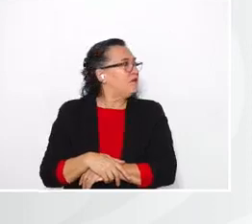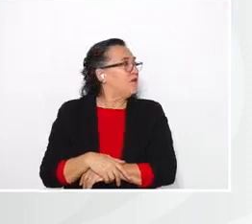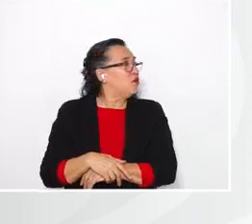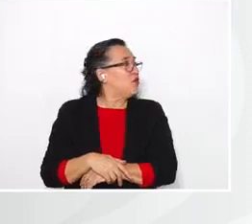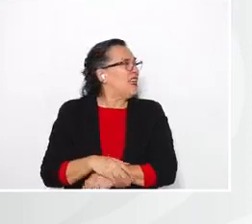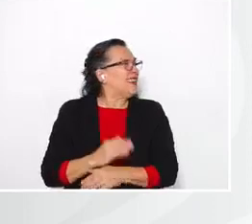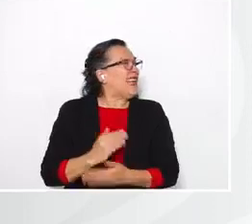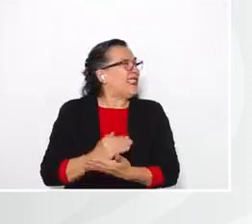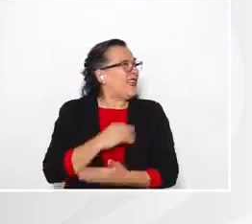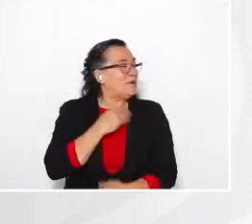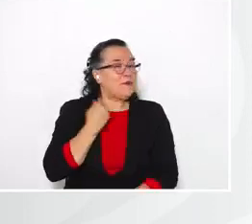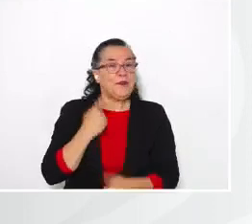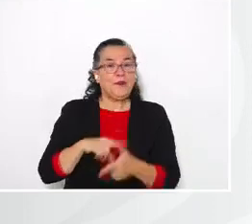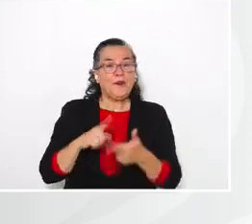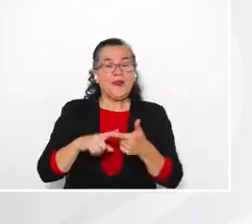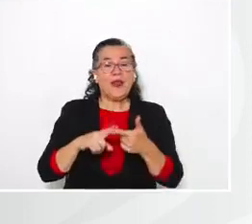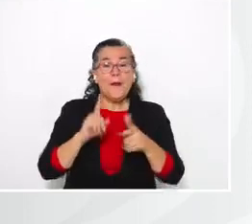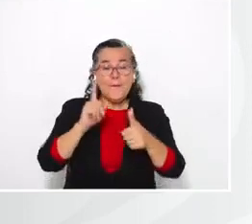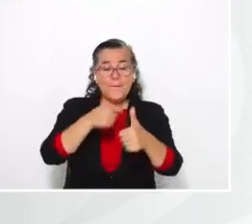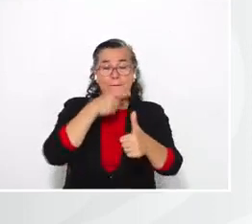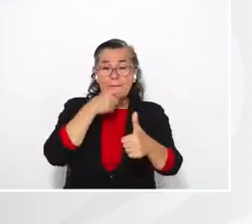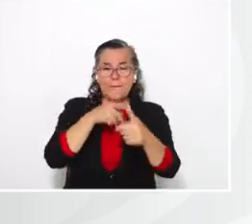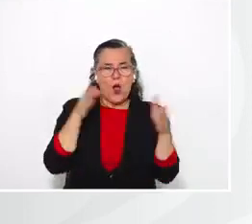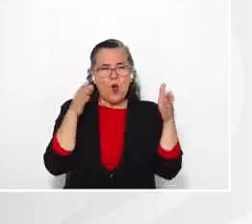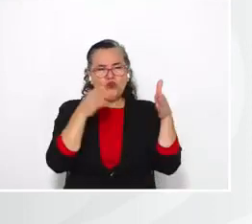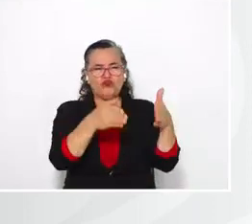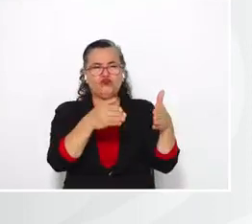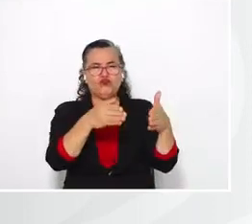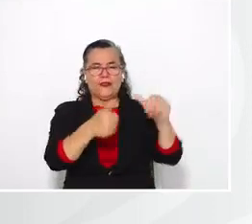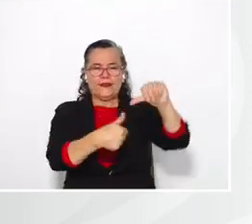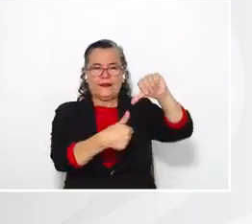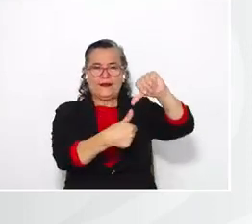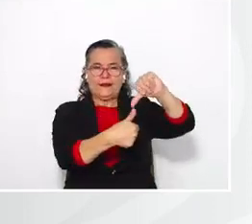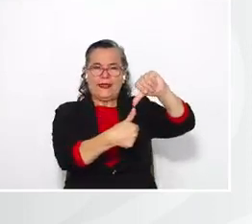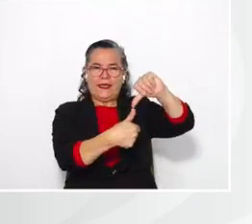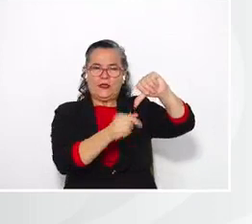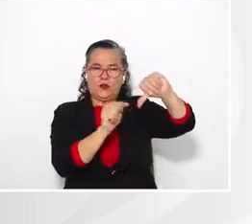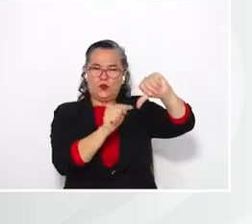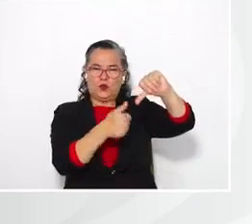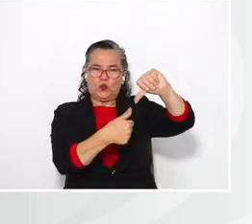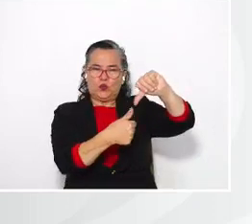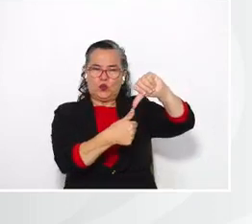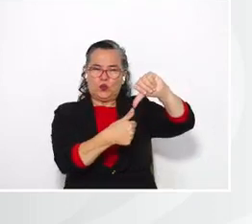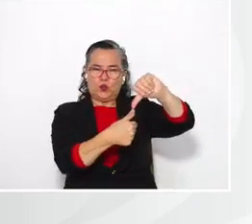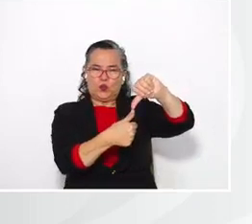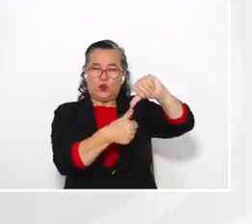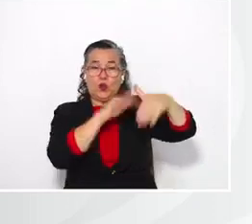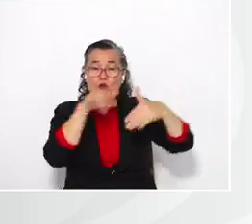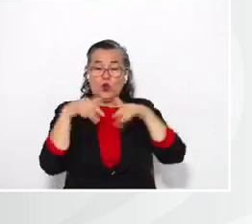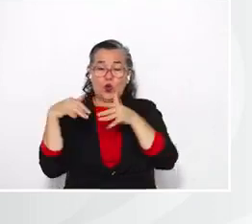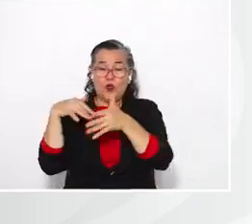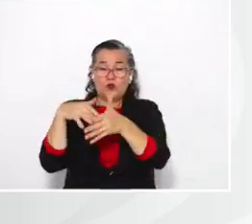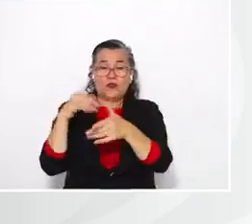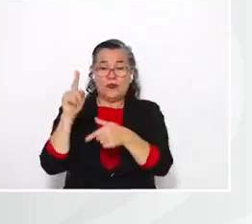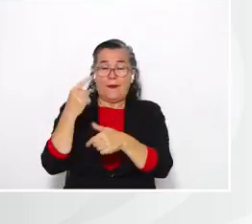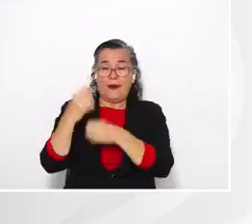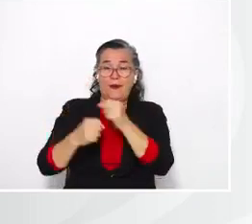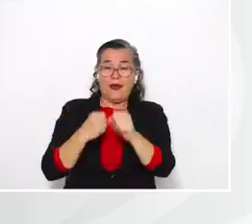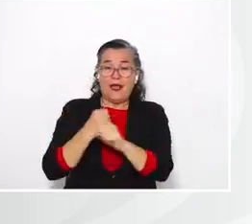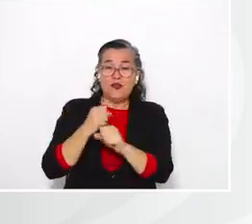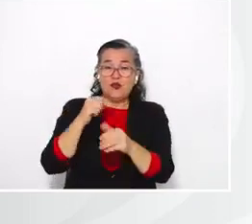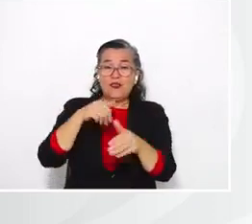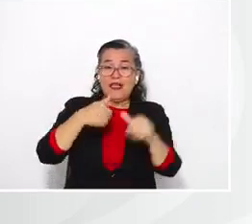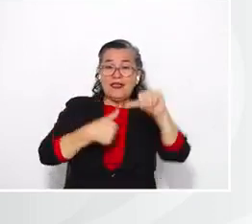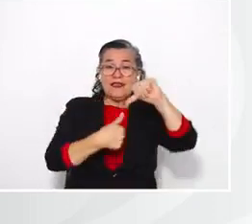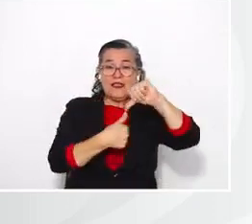los profesores van primero fue un enfoque centroamericano. Todos los estudiantes el primer año vinieron de